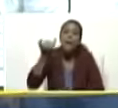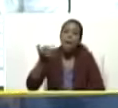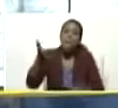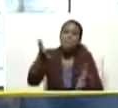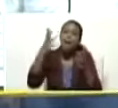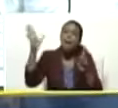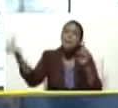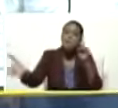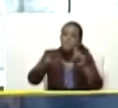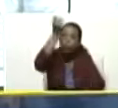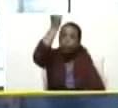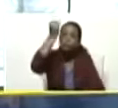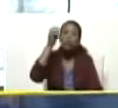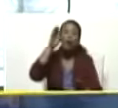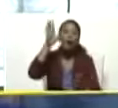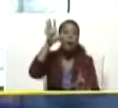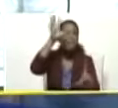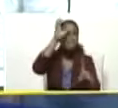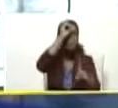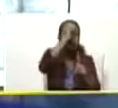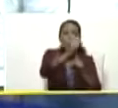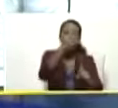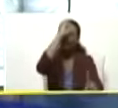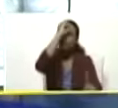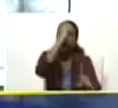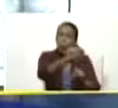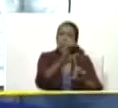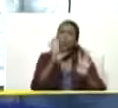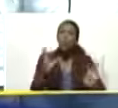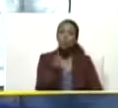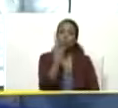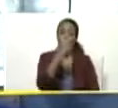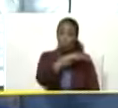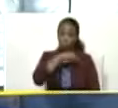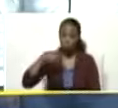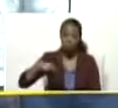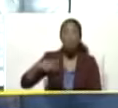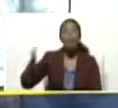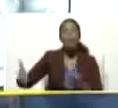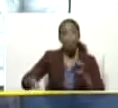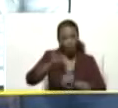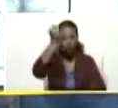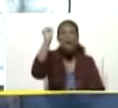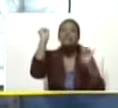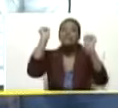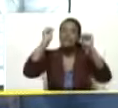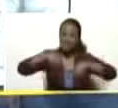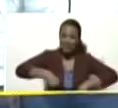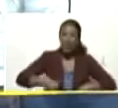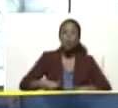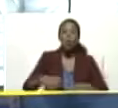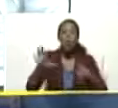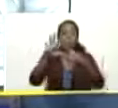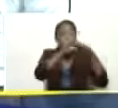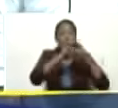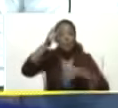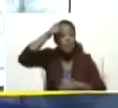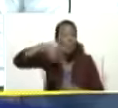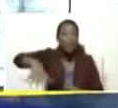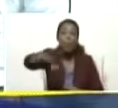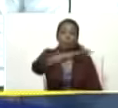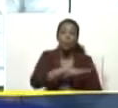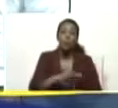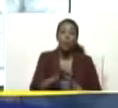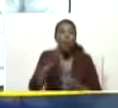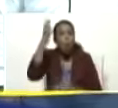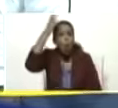grandes metas hacia el futuro, y que solo nosotros las podemos lograr con la unión del pueblo,